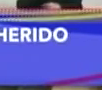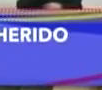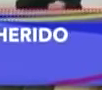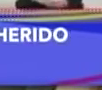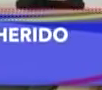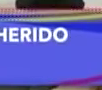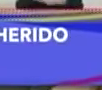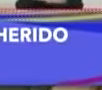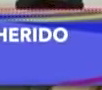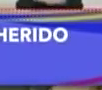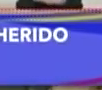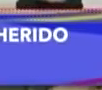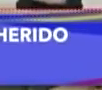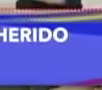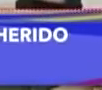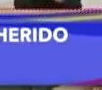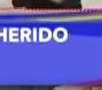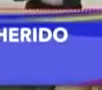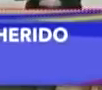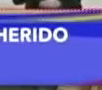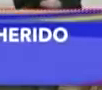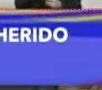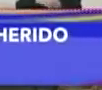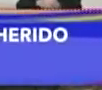mano y el saludo.